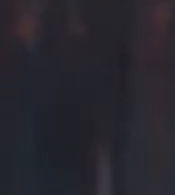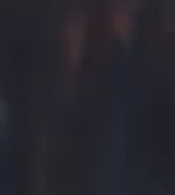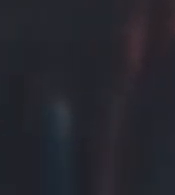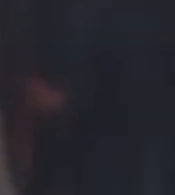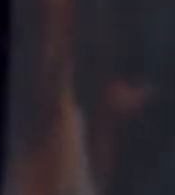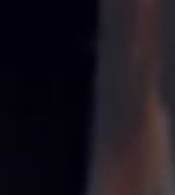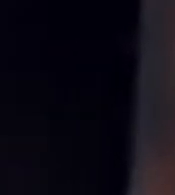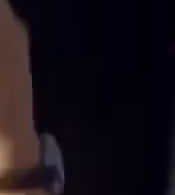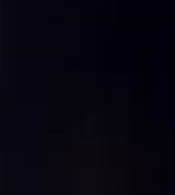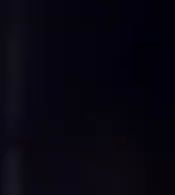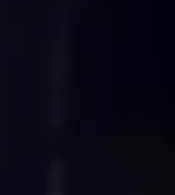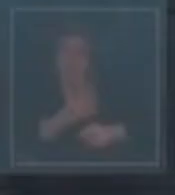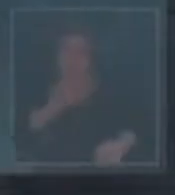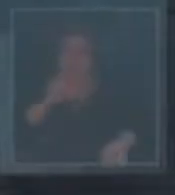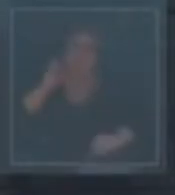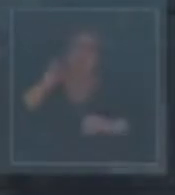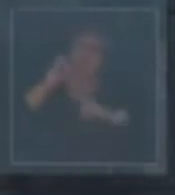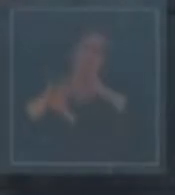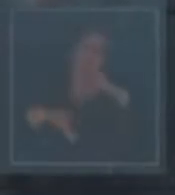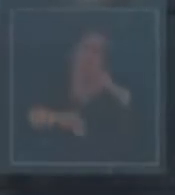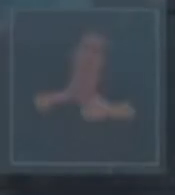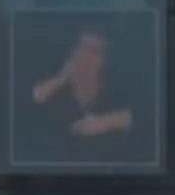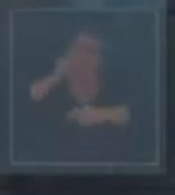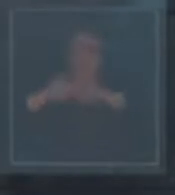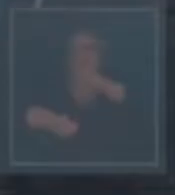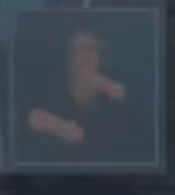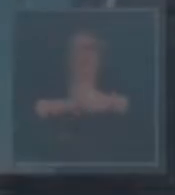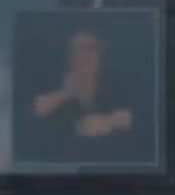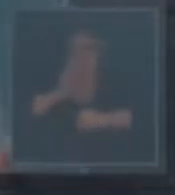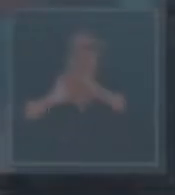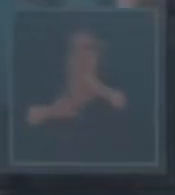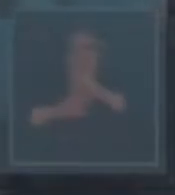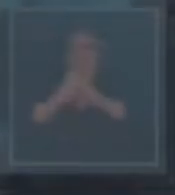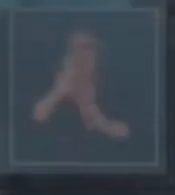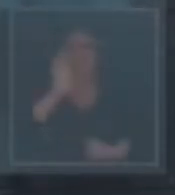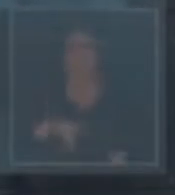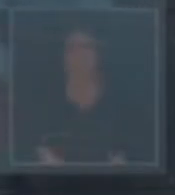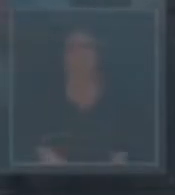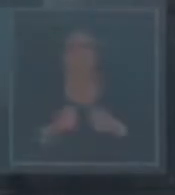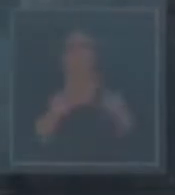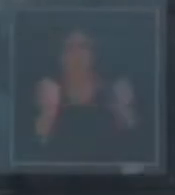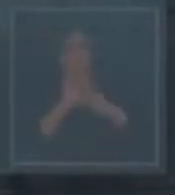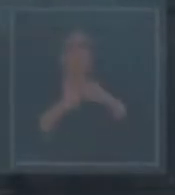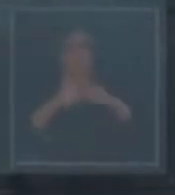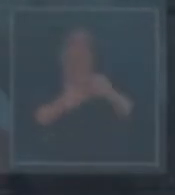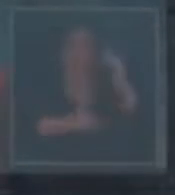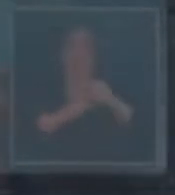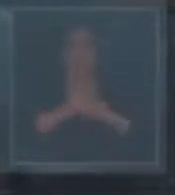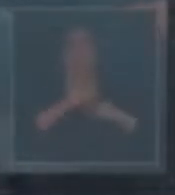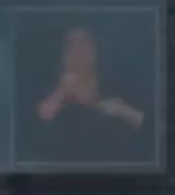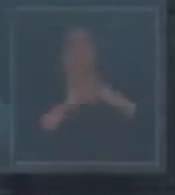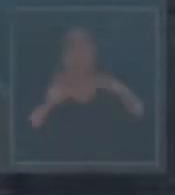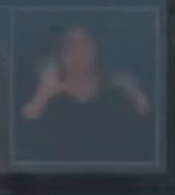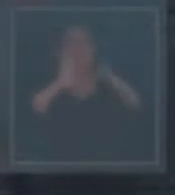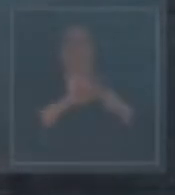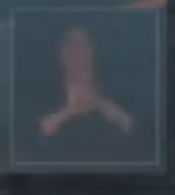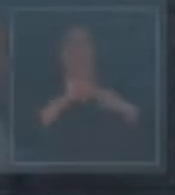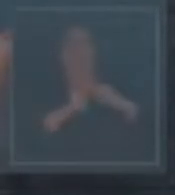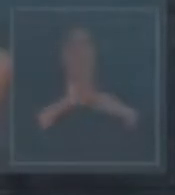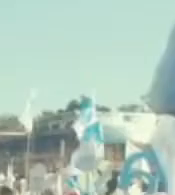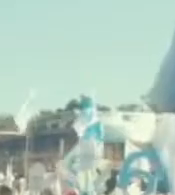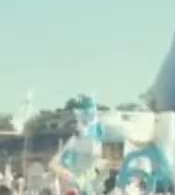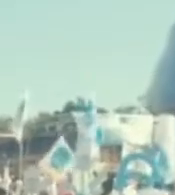Cuando todos van al agravio, al insulto y a la descalificación, nosotros vamos para la unión, para la construcción, para las ideas y para el